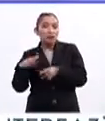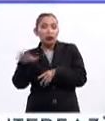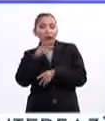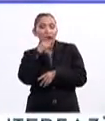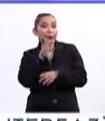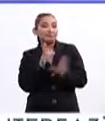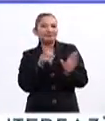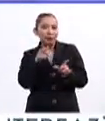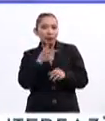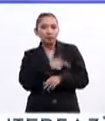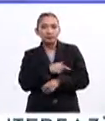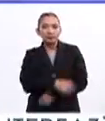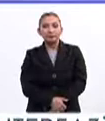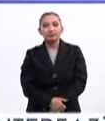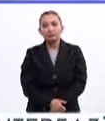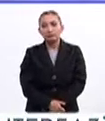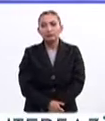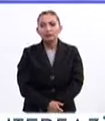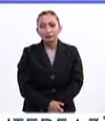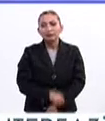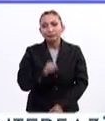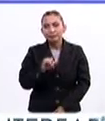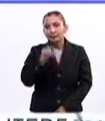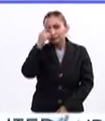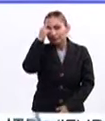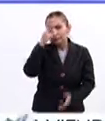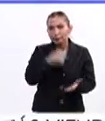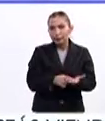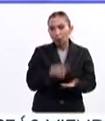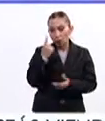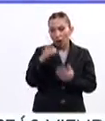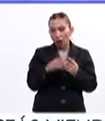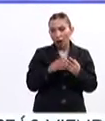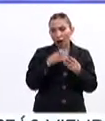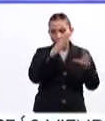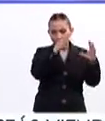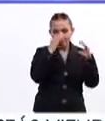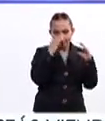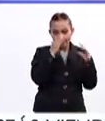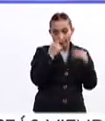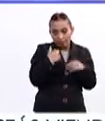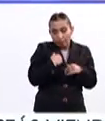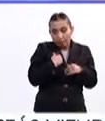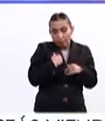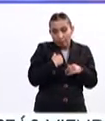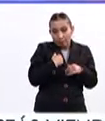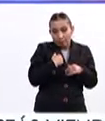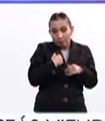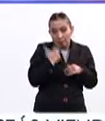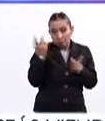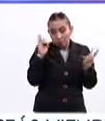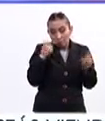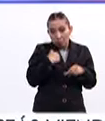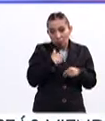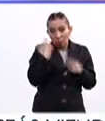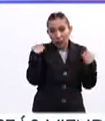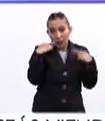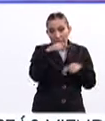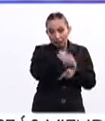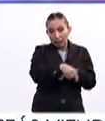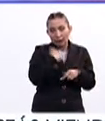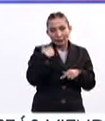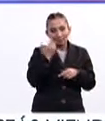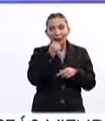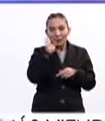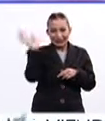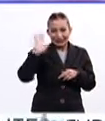te diga, me gustó. Sí, yo creo que algo que al menos en nuestro caso, nuestro profesor, a quien le